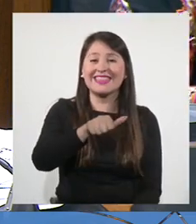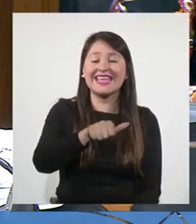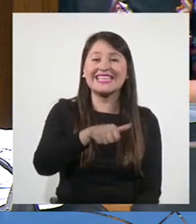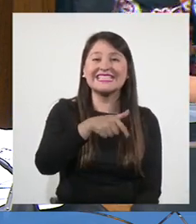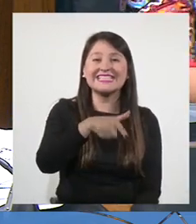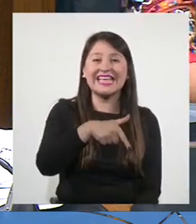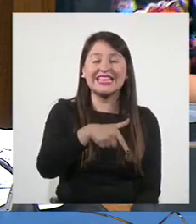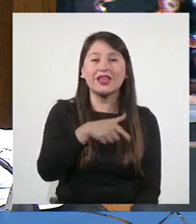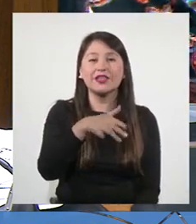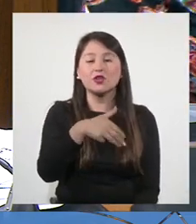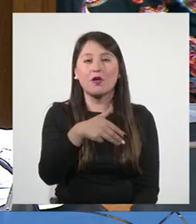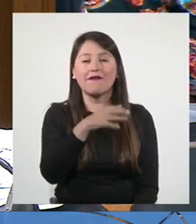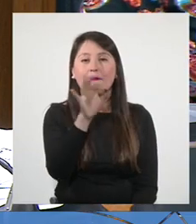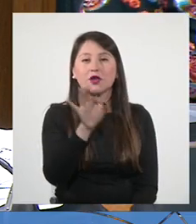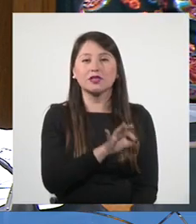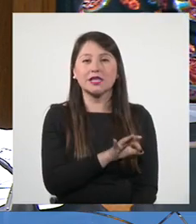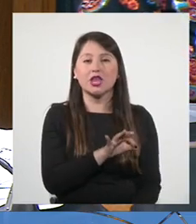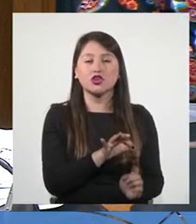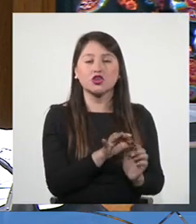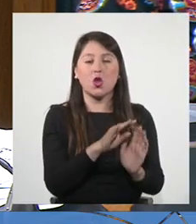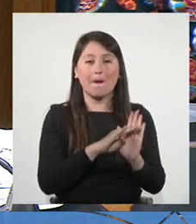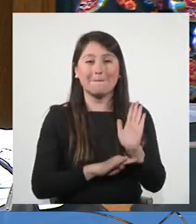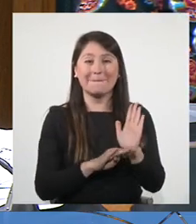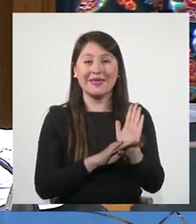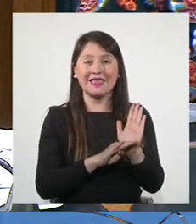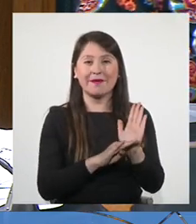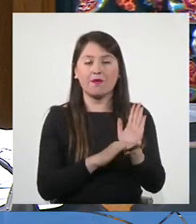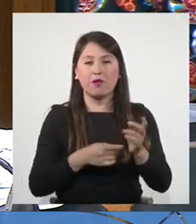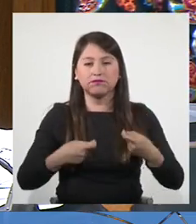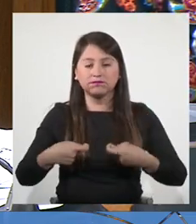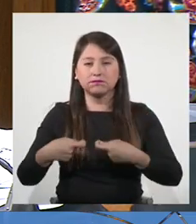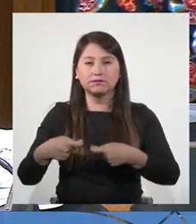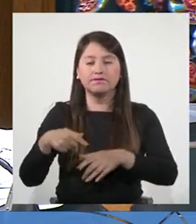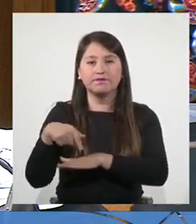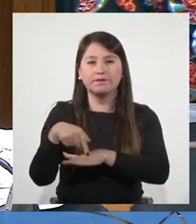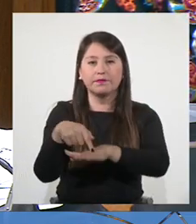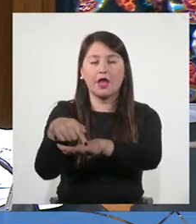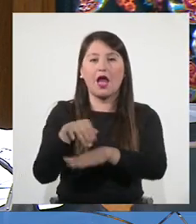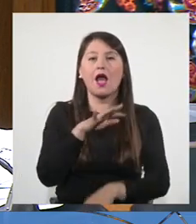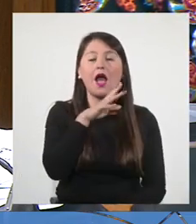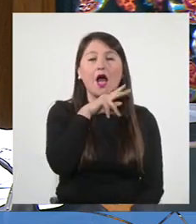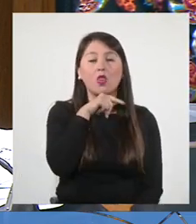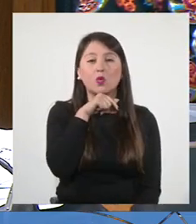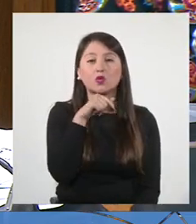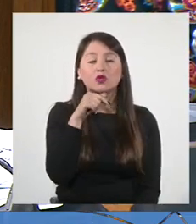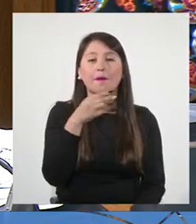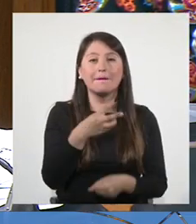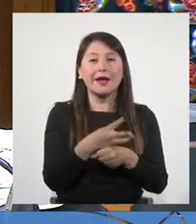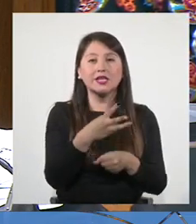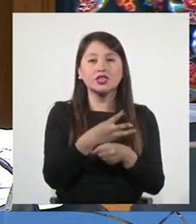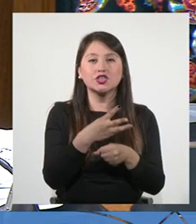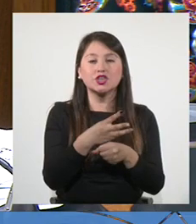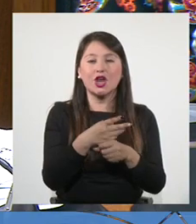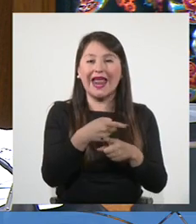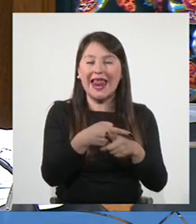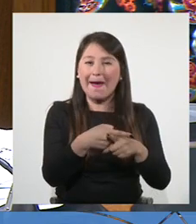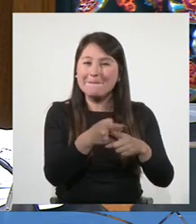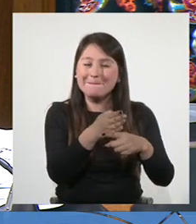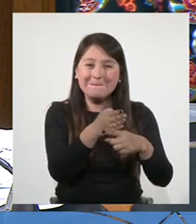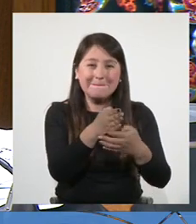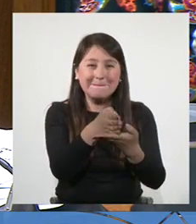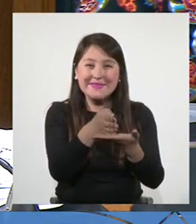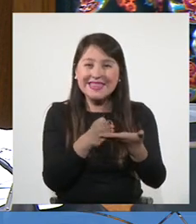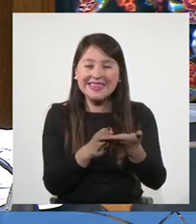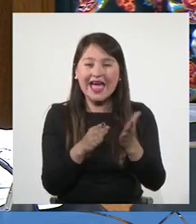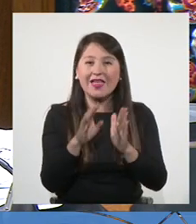un 19% de su sueldo mínimo en transporte público y los adultos mayores que tienen pensiones, la mitad del sueldo mínimo tienen